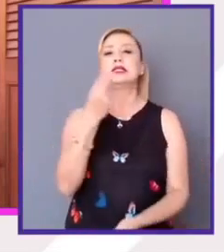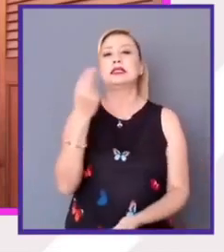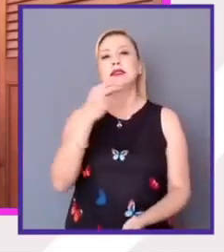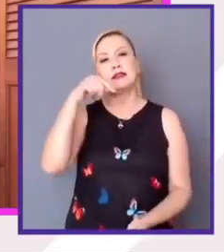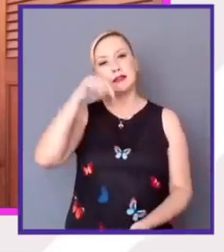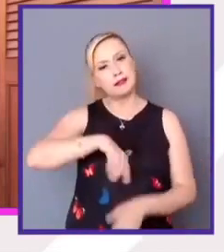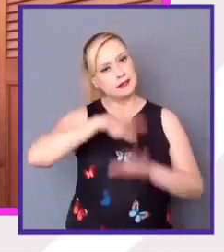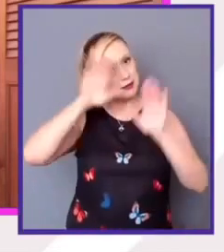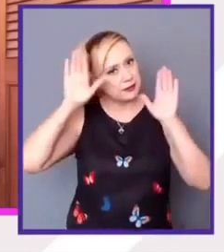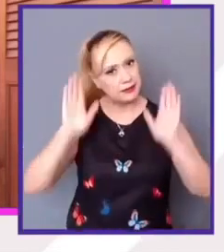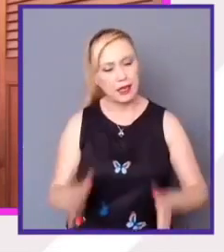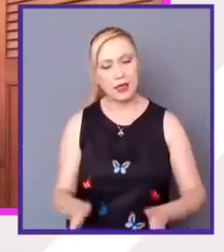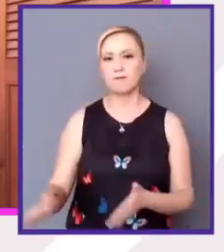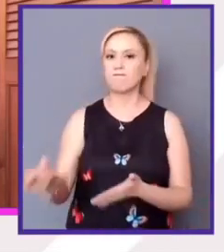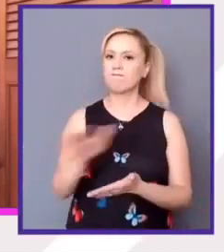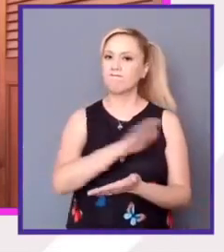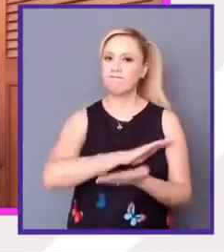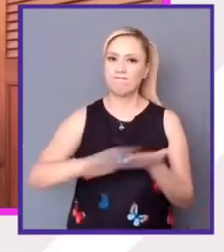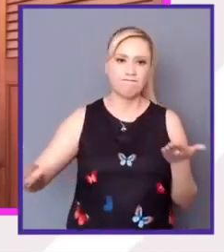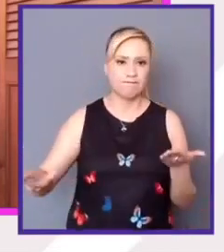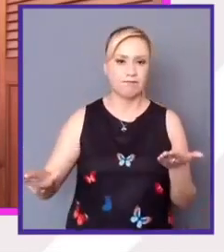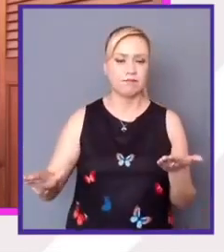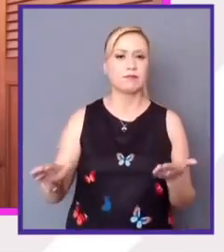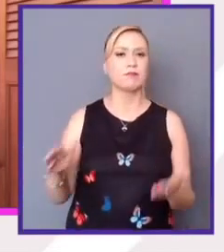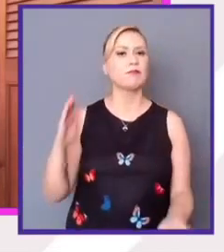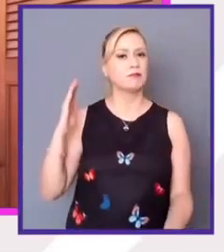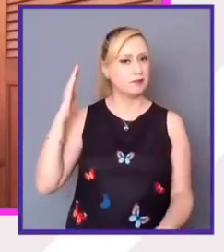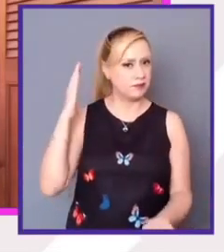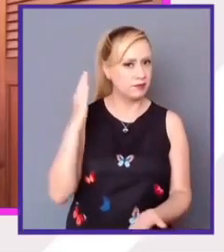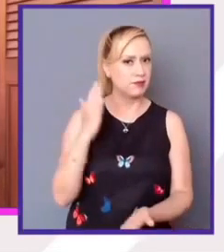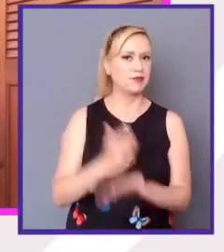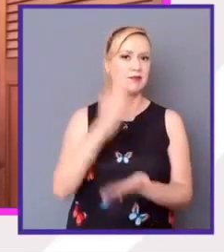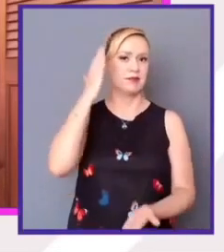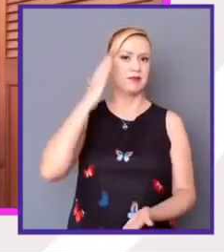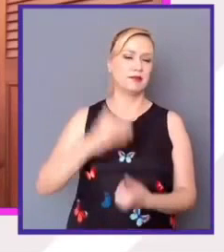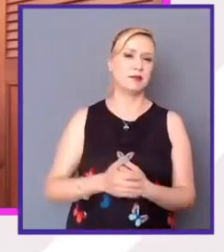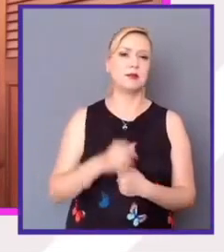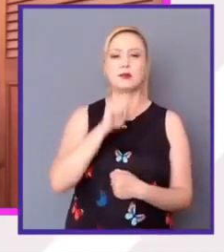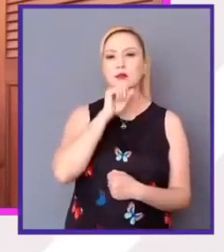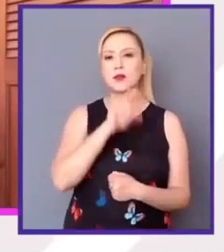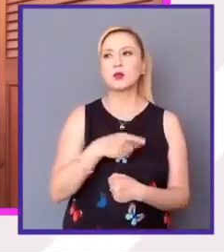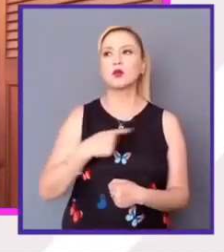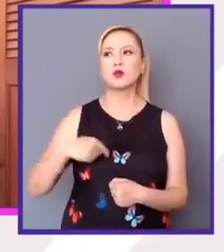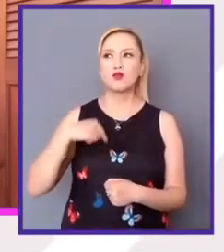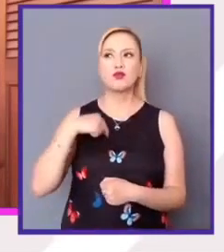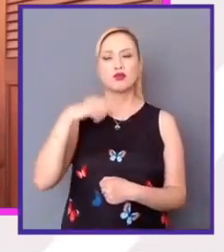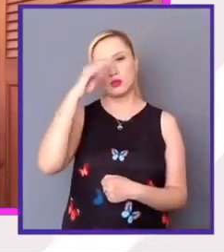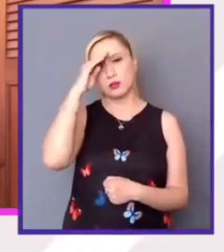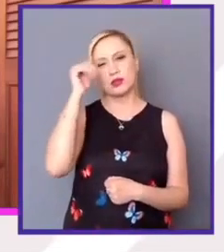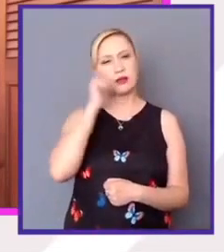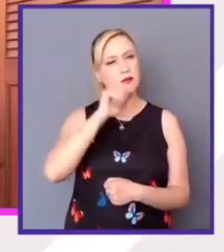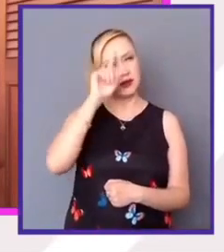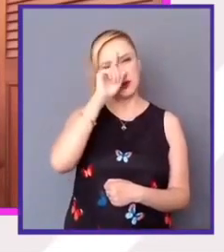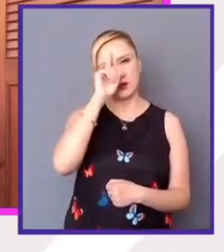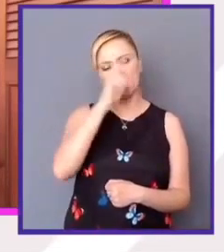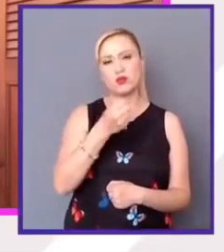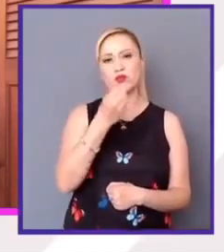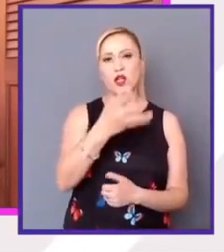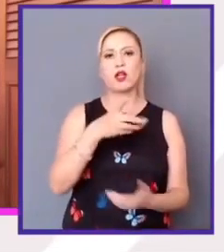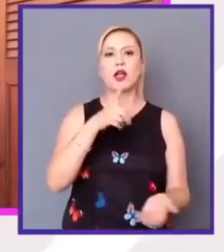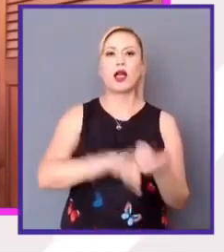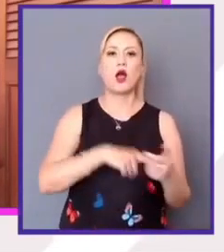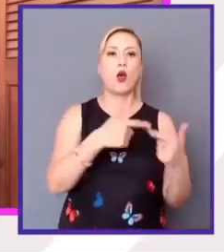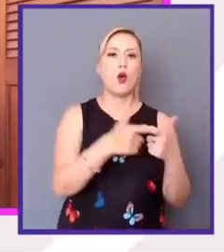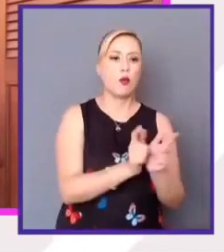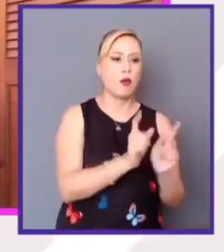más contundentes, ¿no? Adicional a eso, también nosotros siempre recomendamos este trabajo intersectorial, y lo que